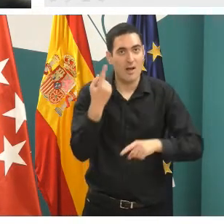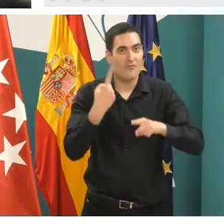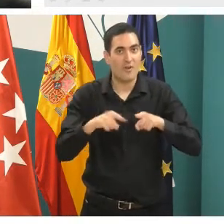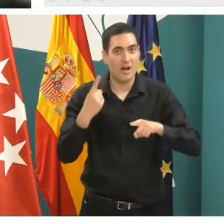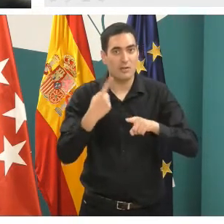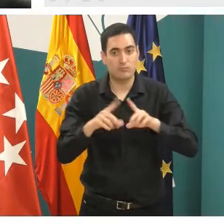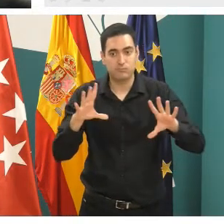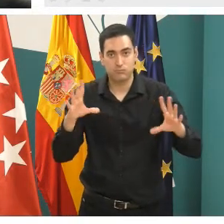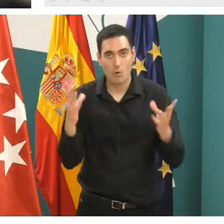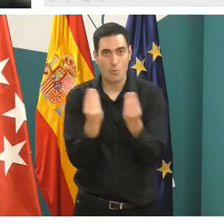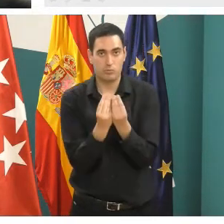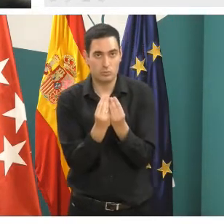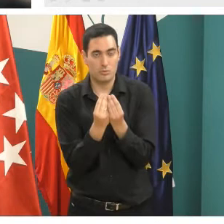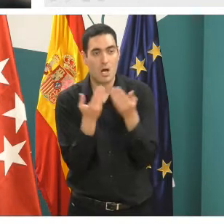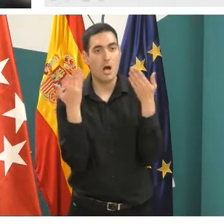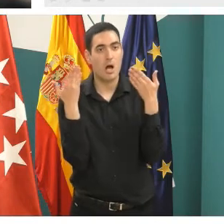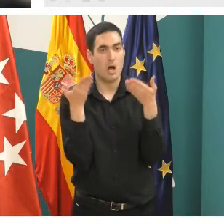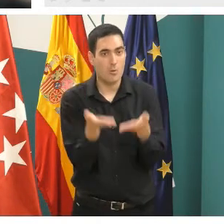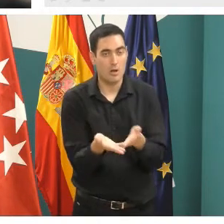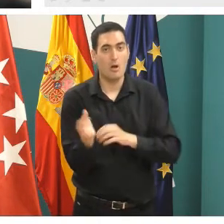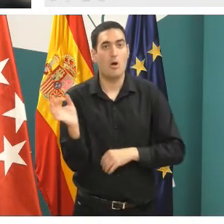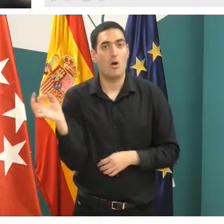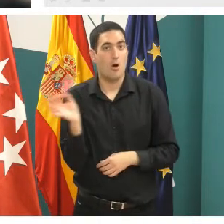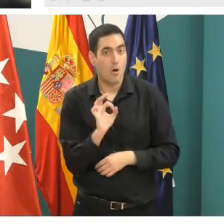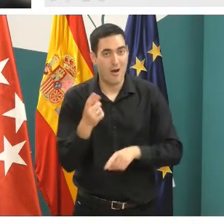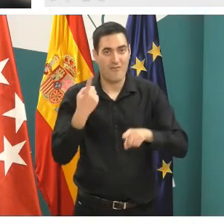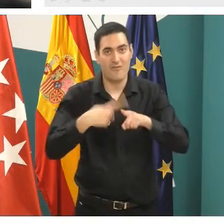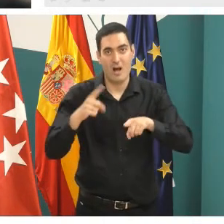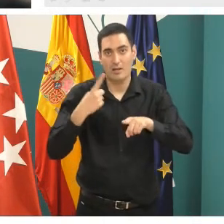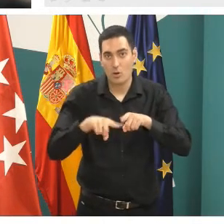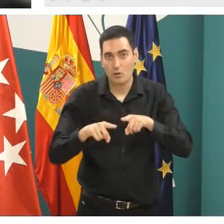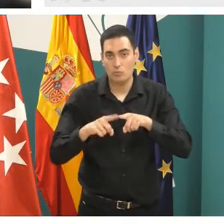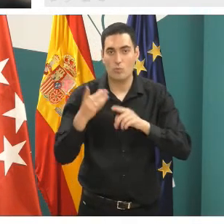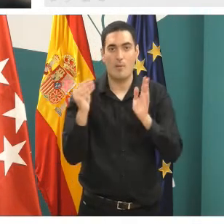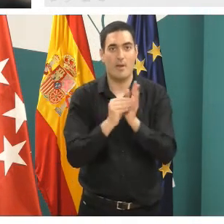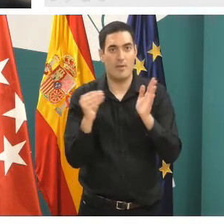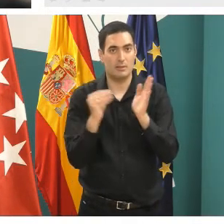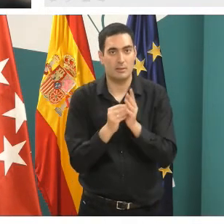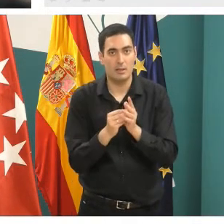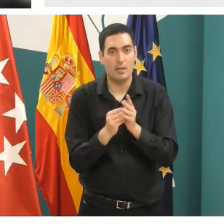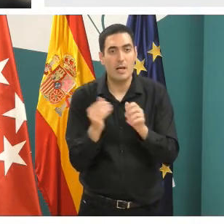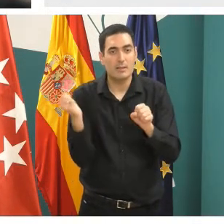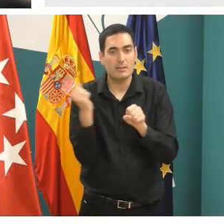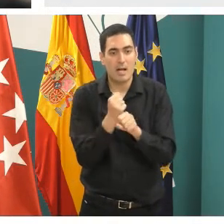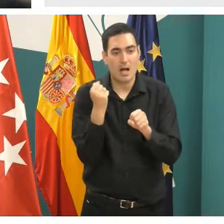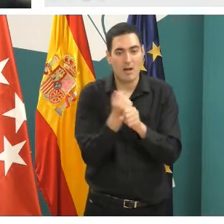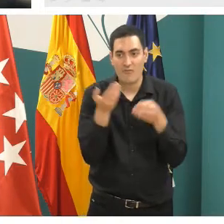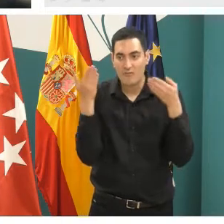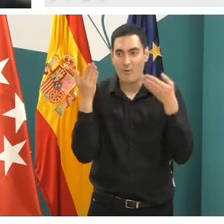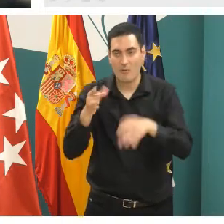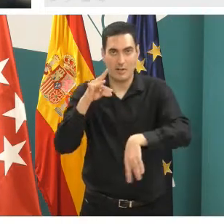que acompañe y ayude, o puede ser un factor que, como muchas veces decimos, trabaje a favor de la